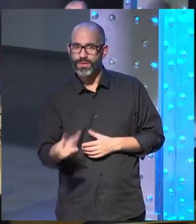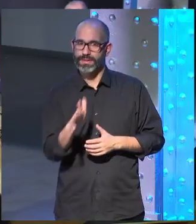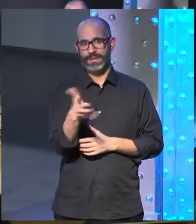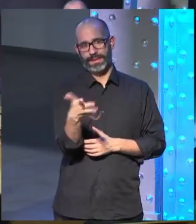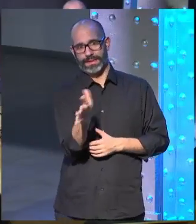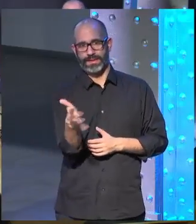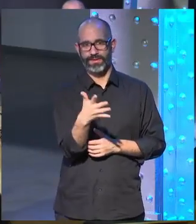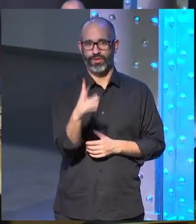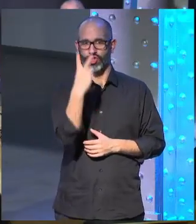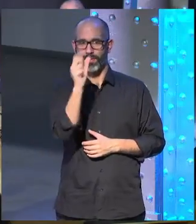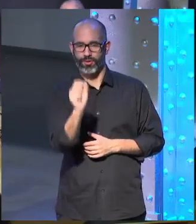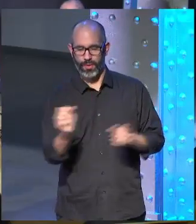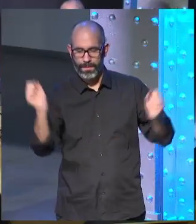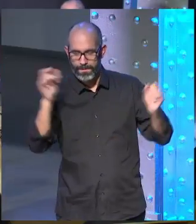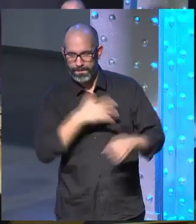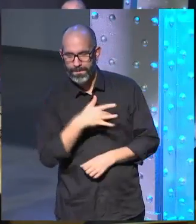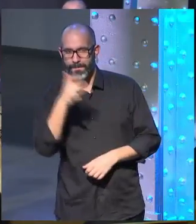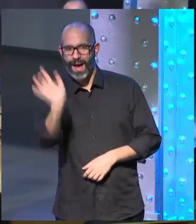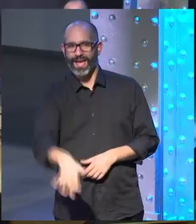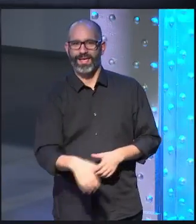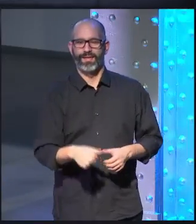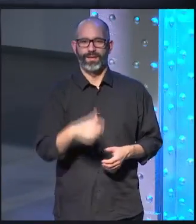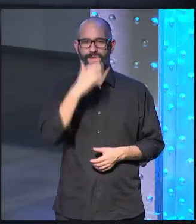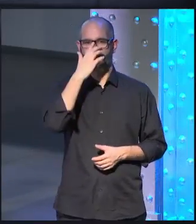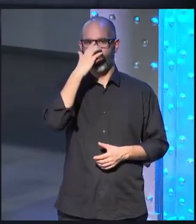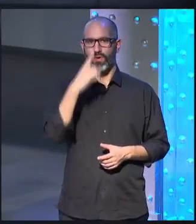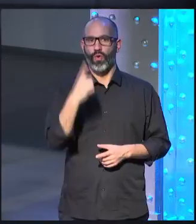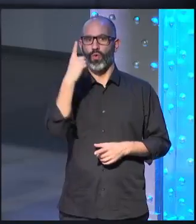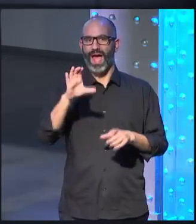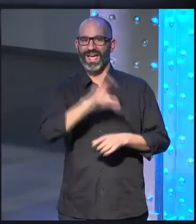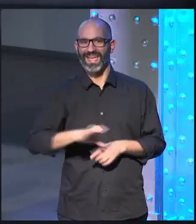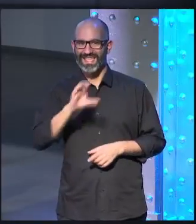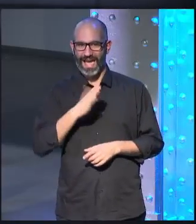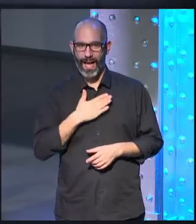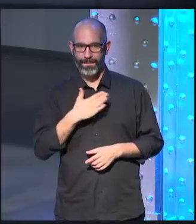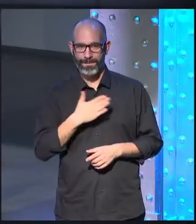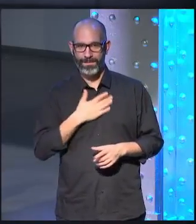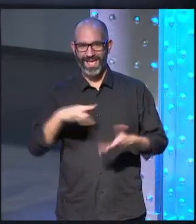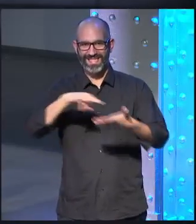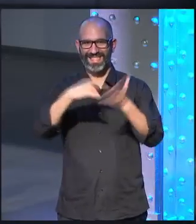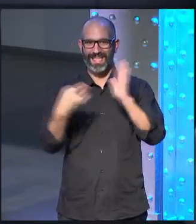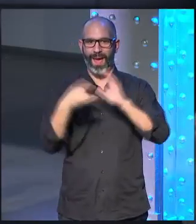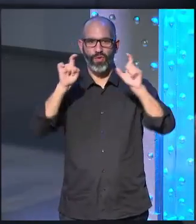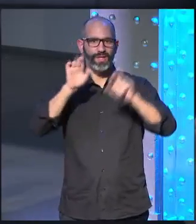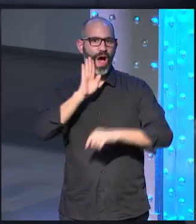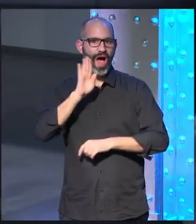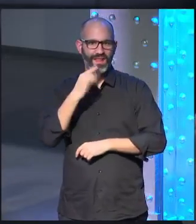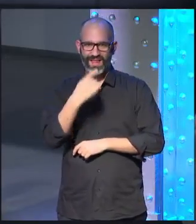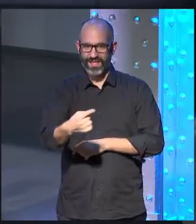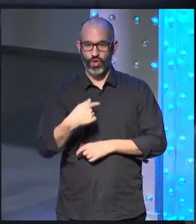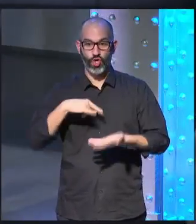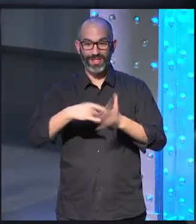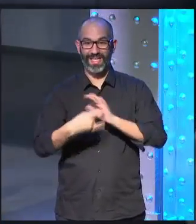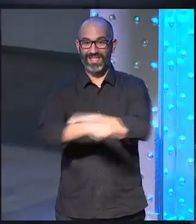Ahí, 2 minutos, venga. Una de mis grandes críticas es al sistema educativo. Y insisto, soy